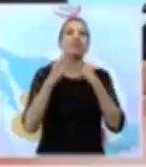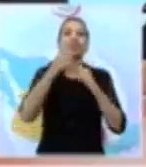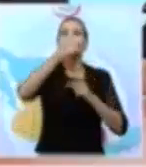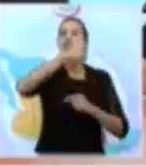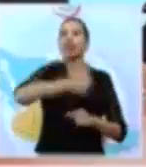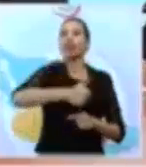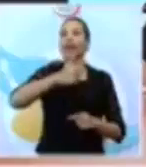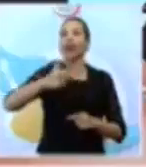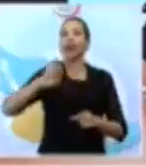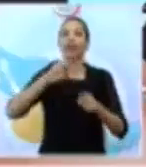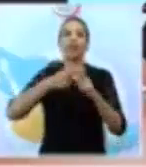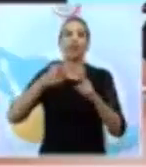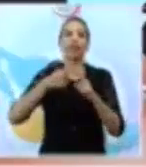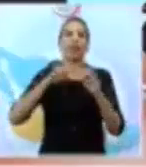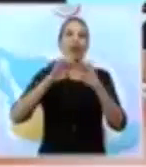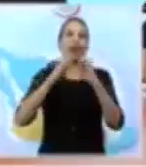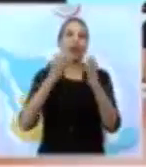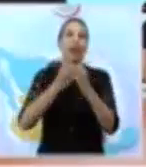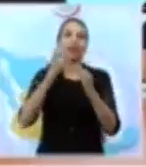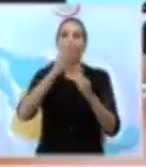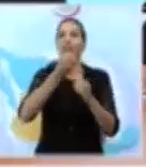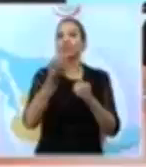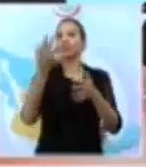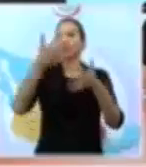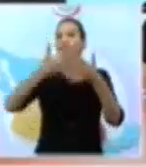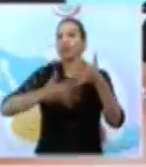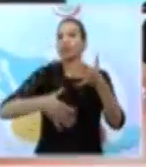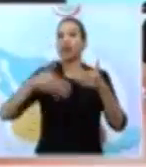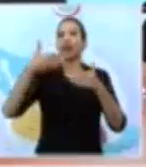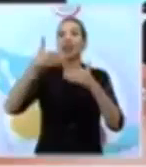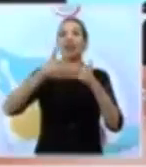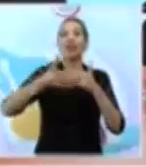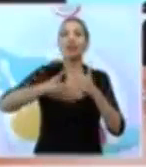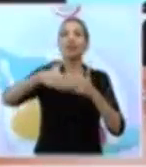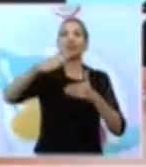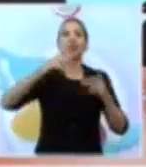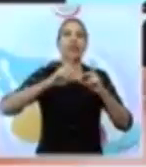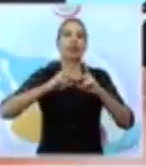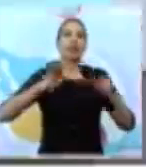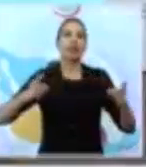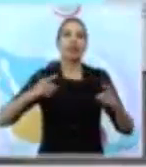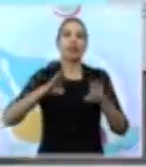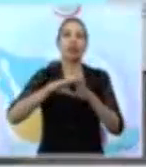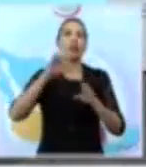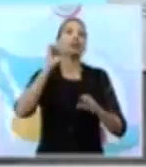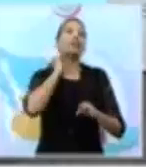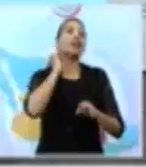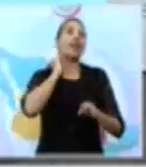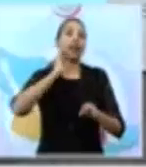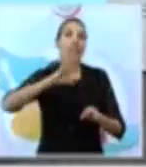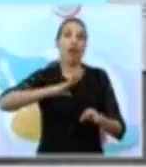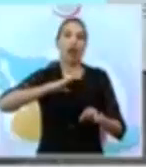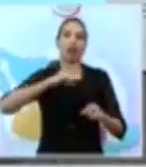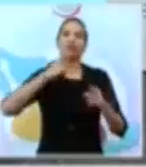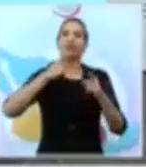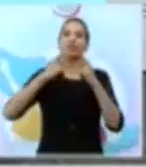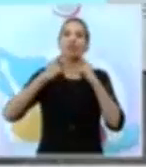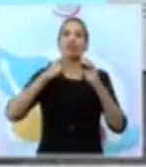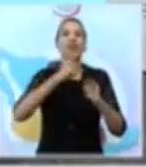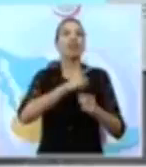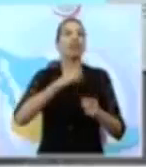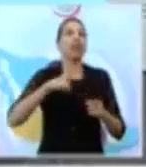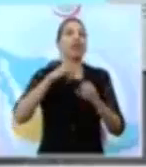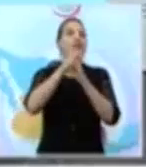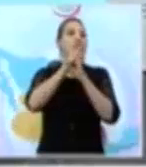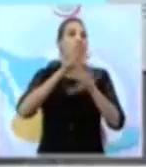cada uno de los eventos, de los múltiples eventos que se desarrollen en el Senado, de ellos se tenga